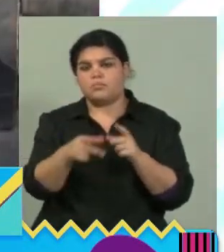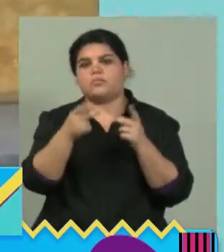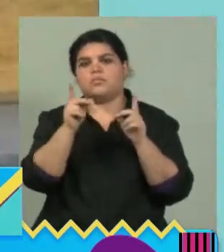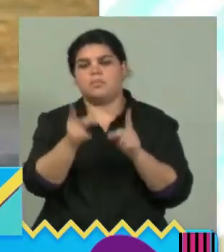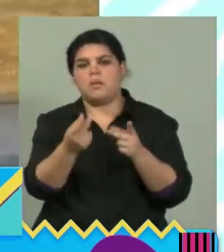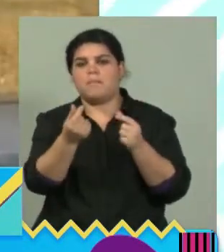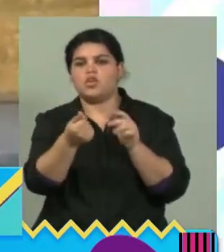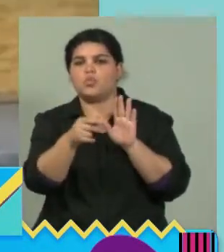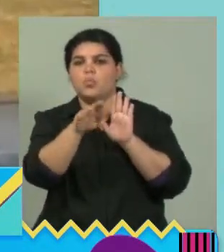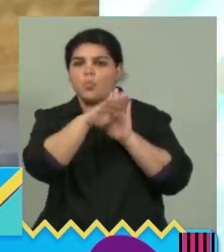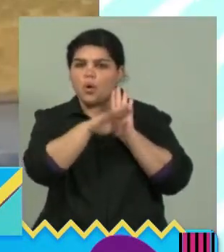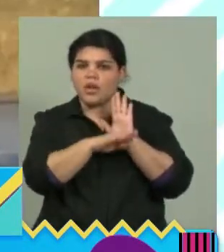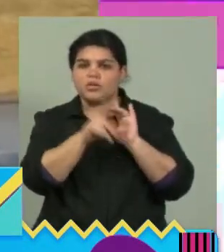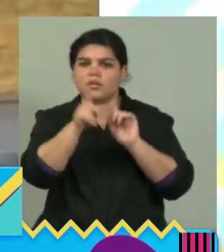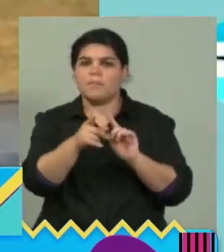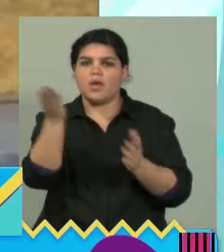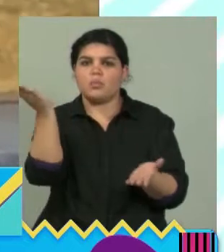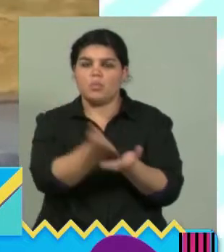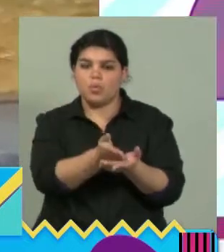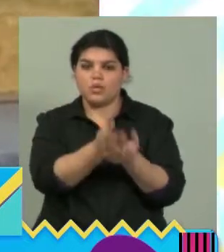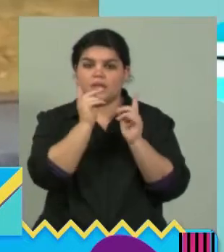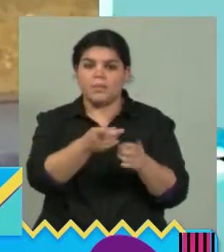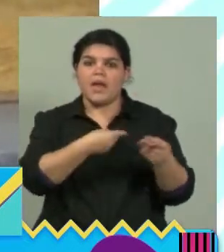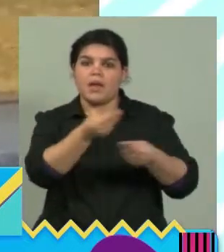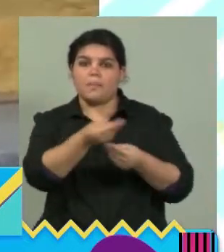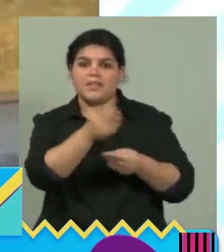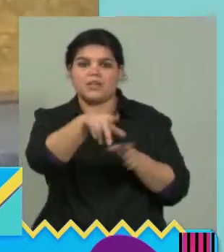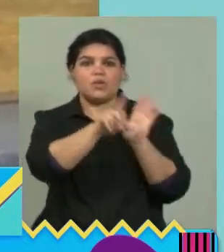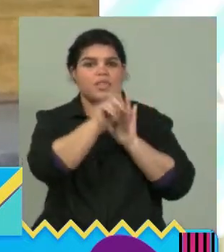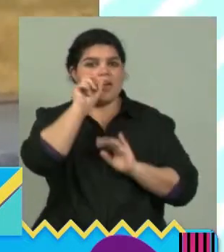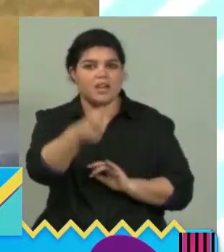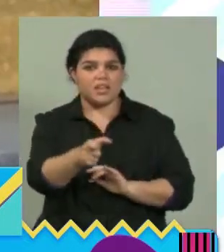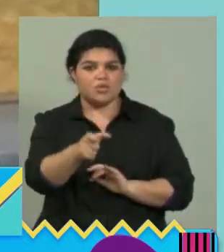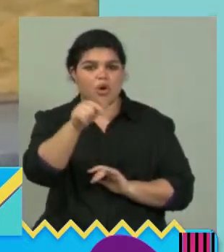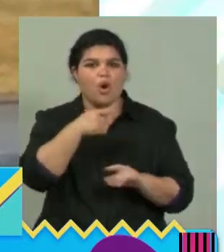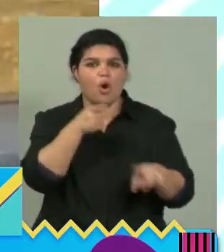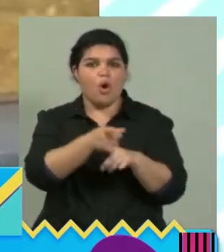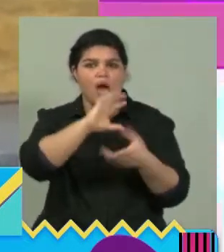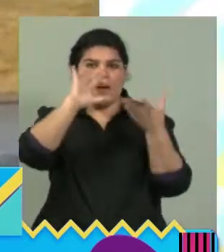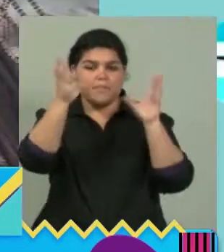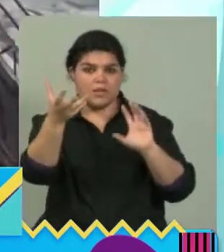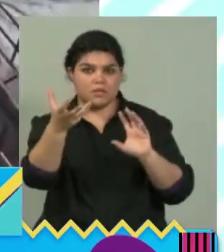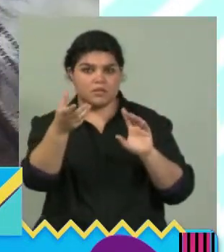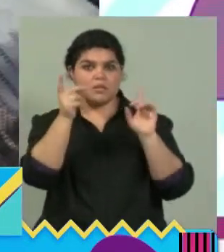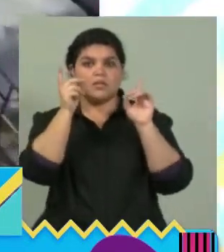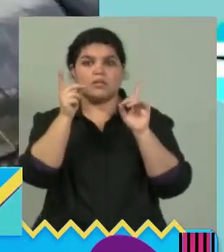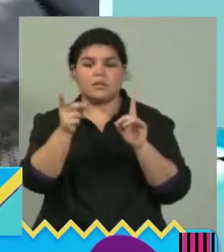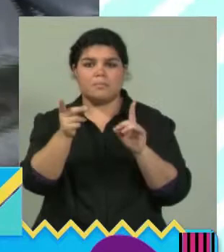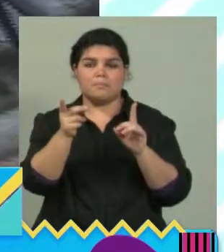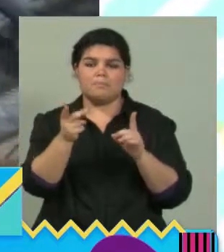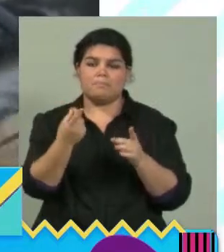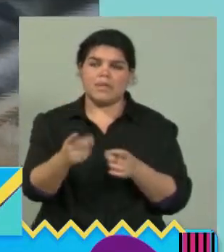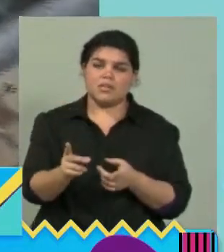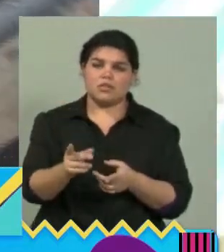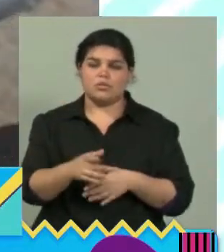que corresponden y las multas que corresponden a las empresas que cometen algún delito ambiental, pero